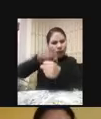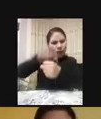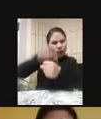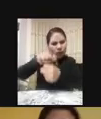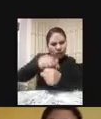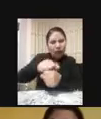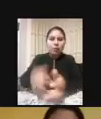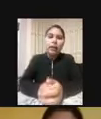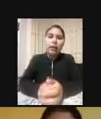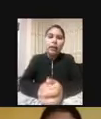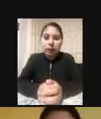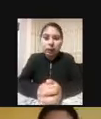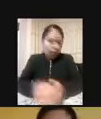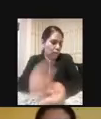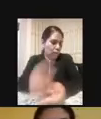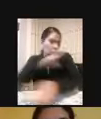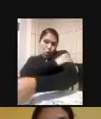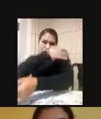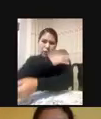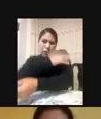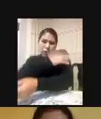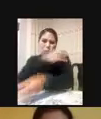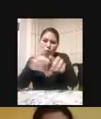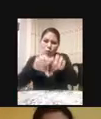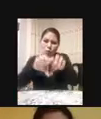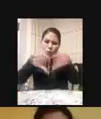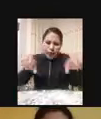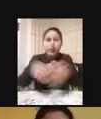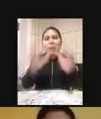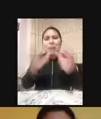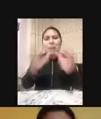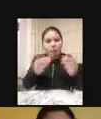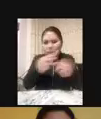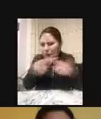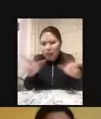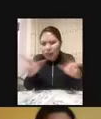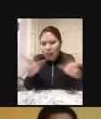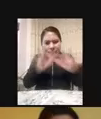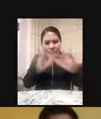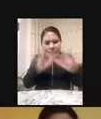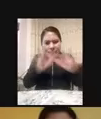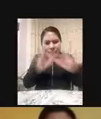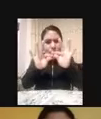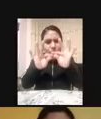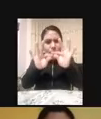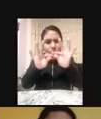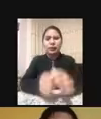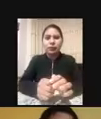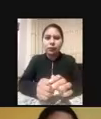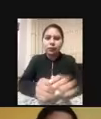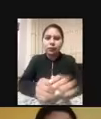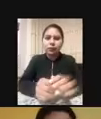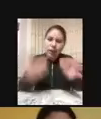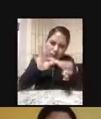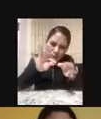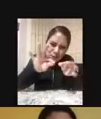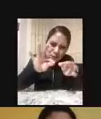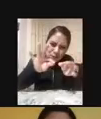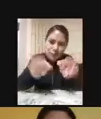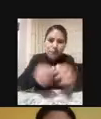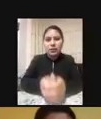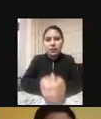segmentos gruesos, pero también es importante poder trabajar aquellas habilidades que son finitas, cosas que nos van a